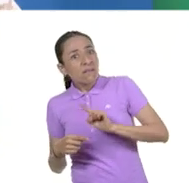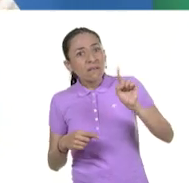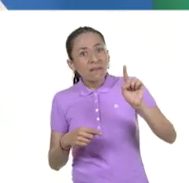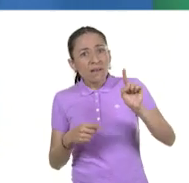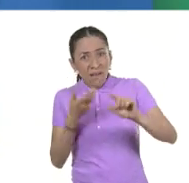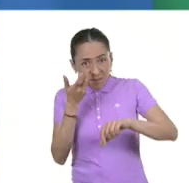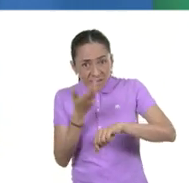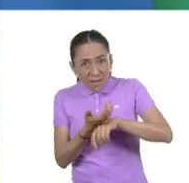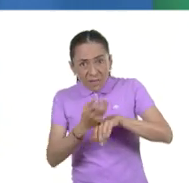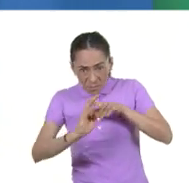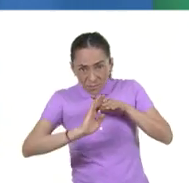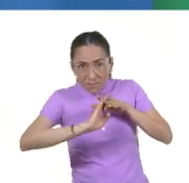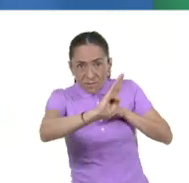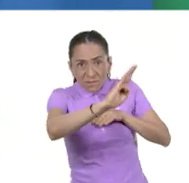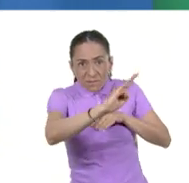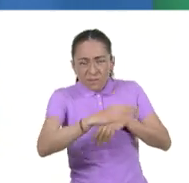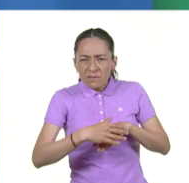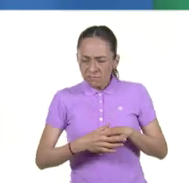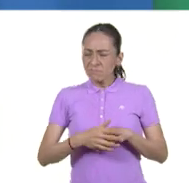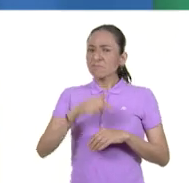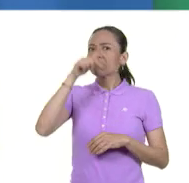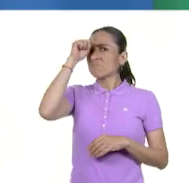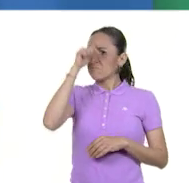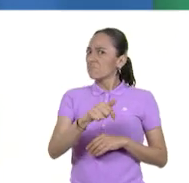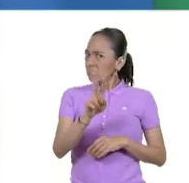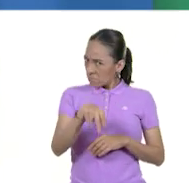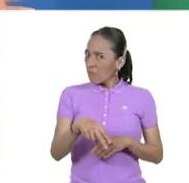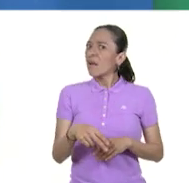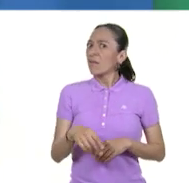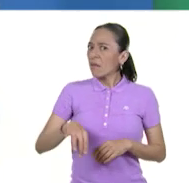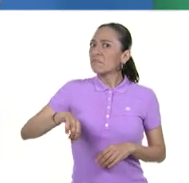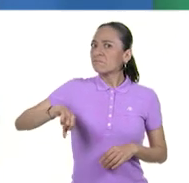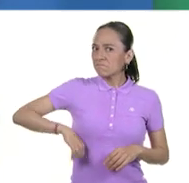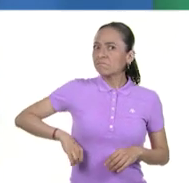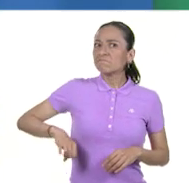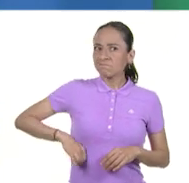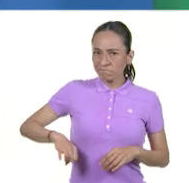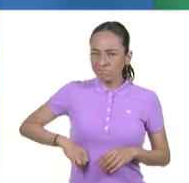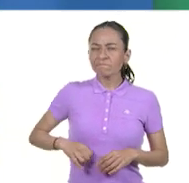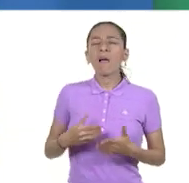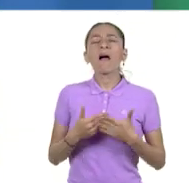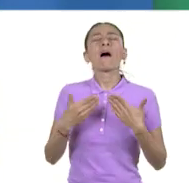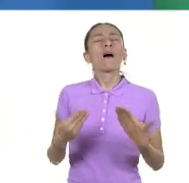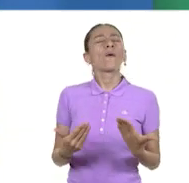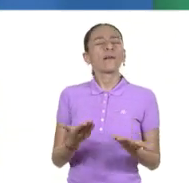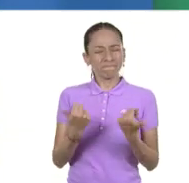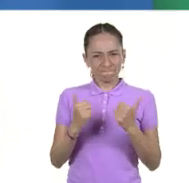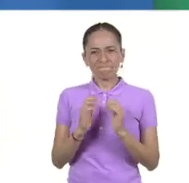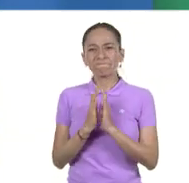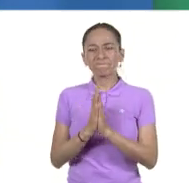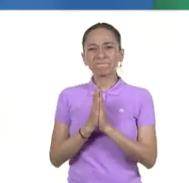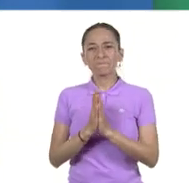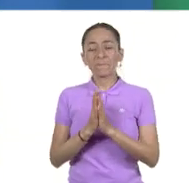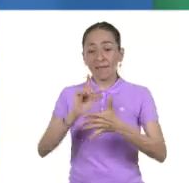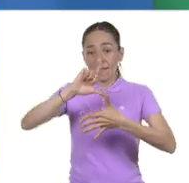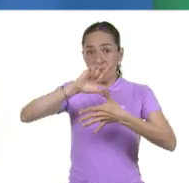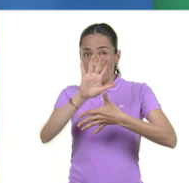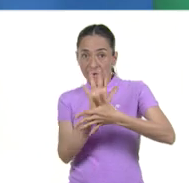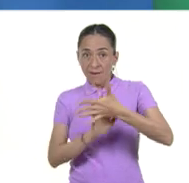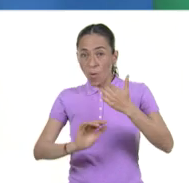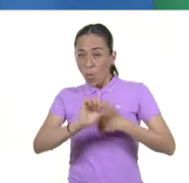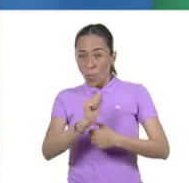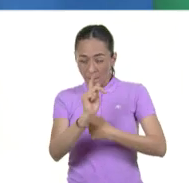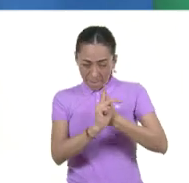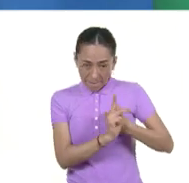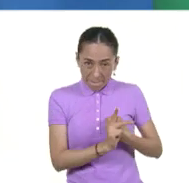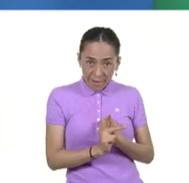más interesante aprende uno aquí, de verdad, maestro? Ahora díganos, por favor, ¿qué otros países de América Latina de los que